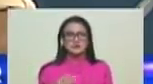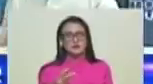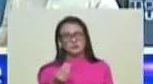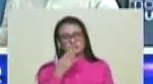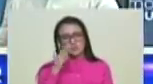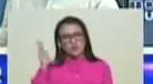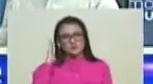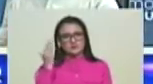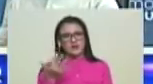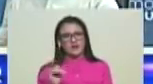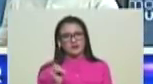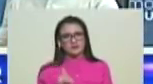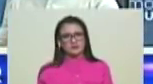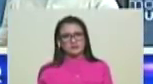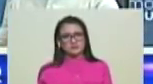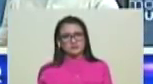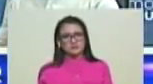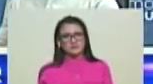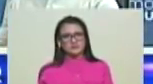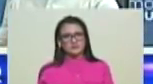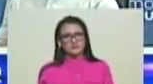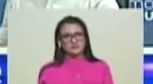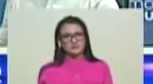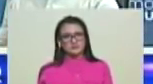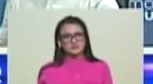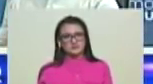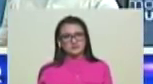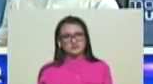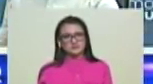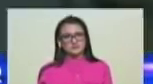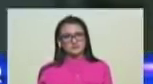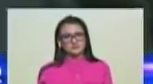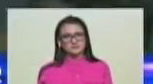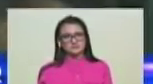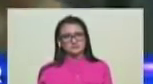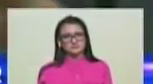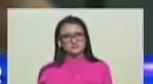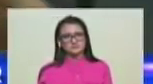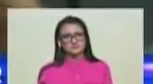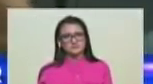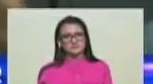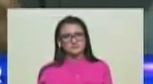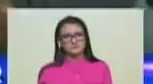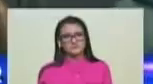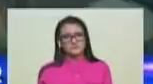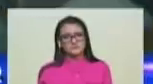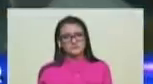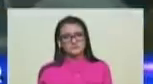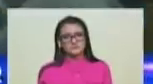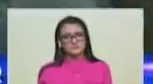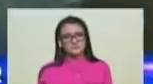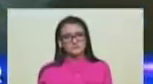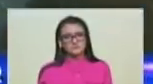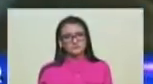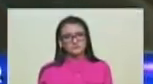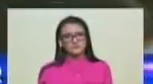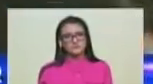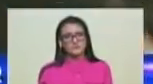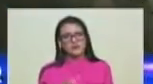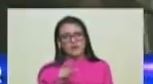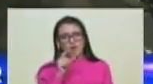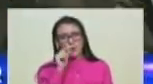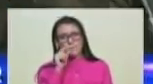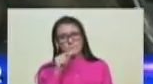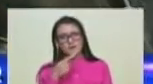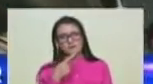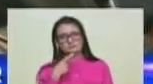Fabián, en ese tipo de comentarios. La política, la diplomacia de Venezuela se basa en el verso de Alberto Torrealba, que tanto le